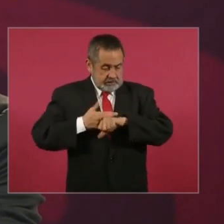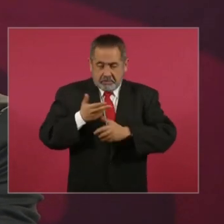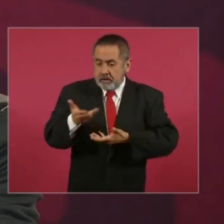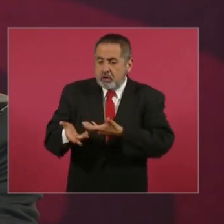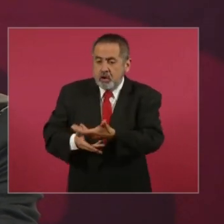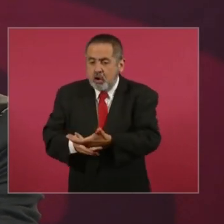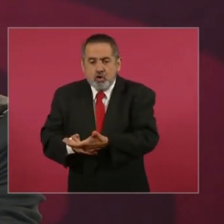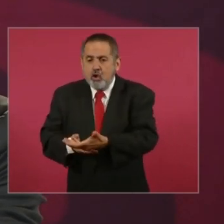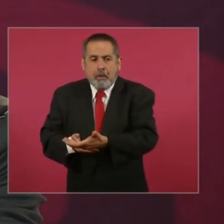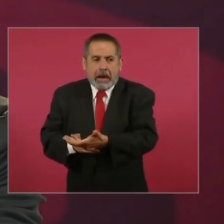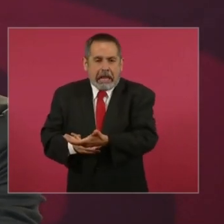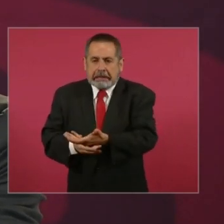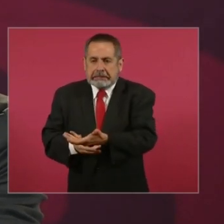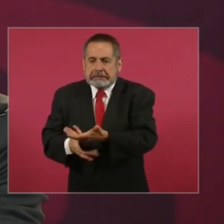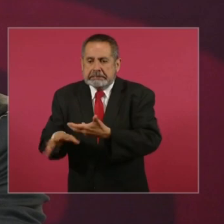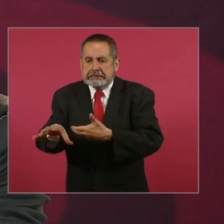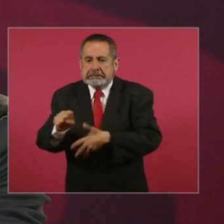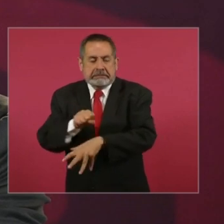para servirse.